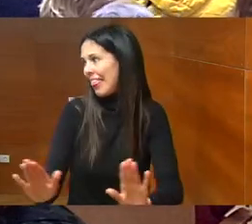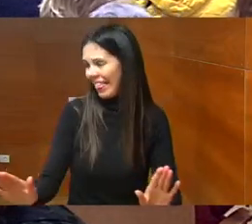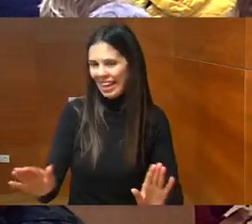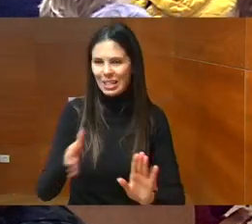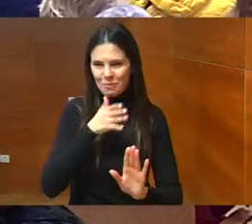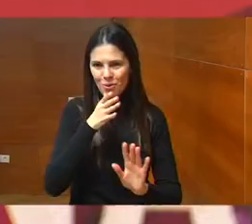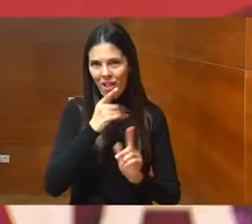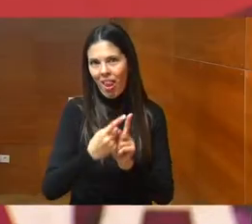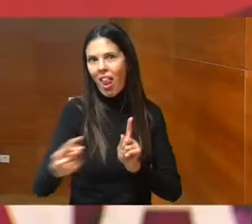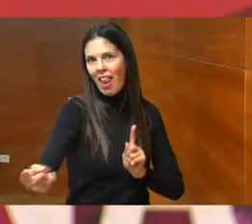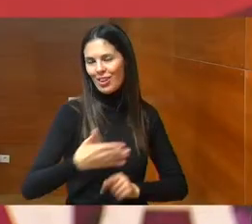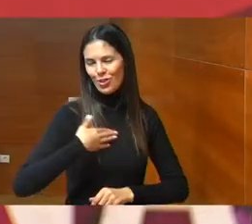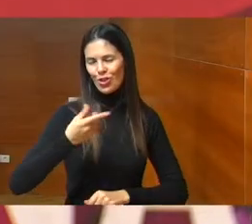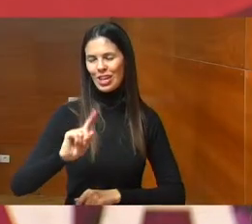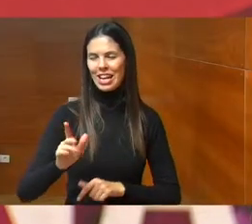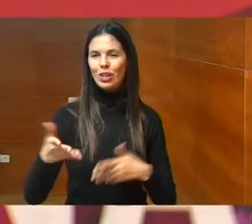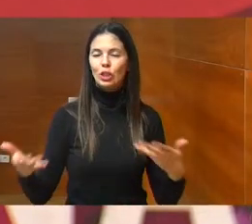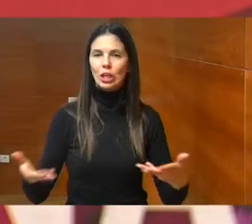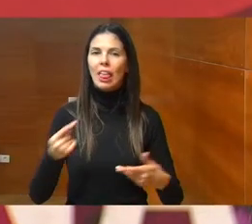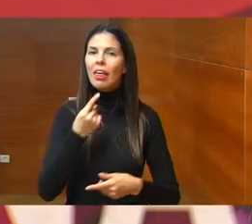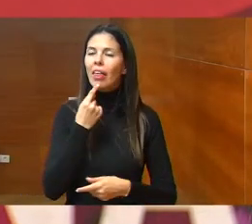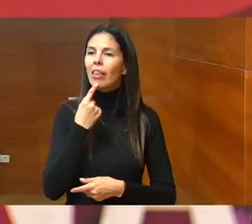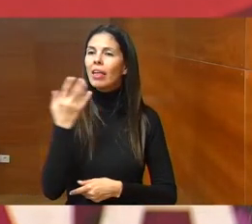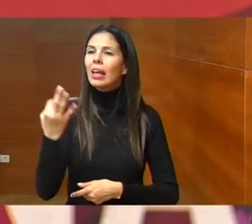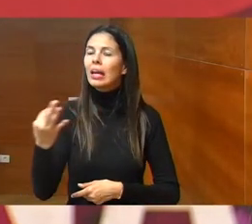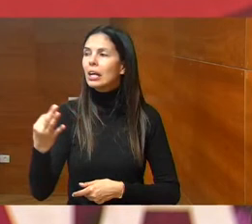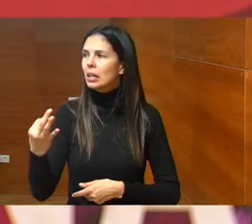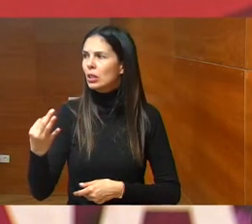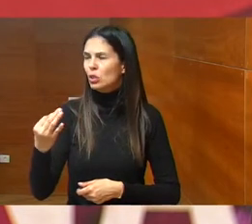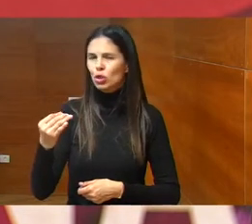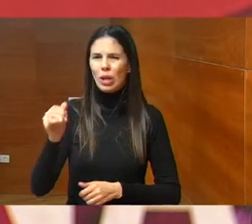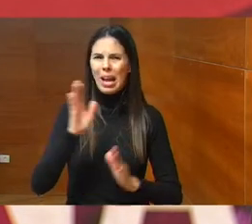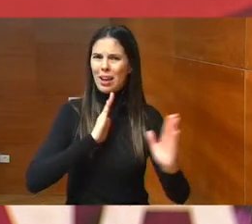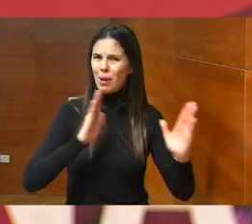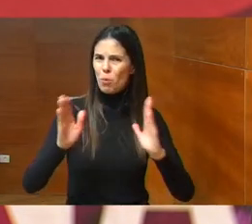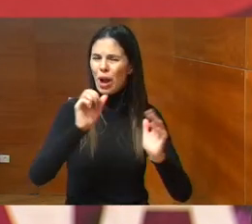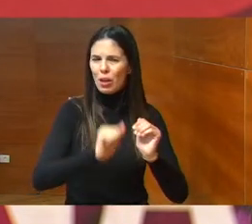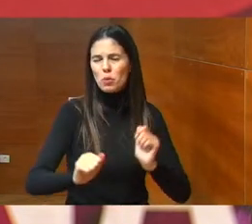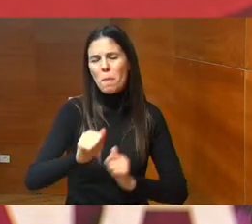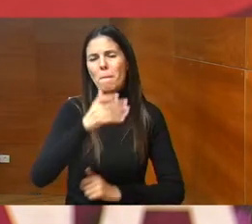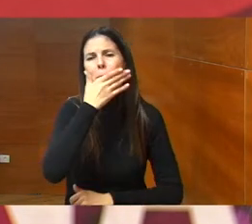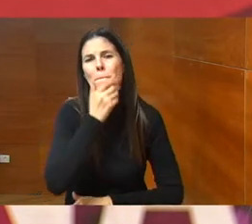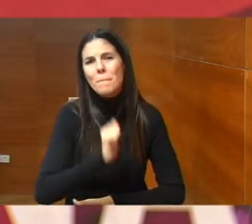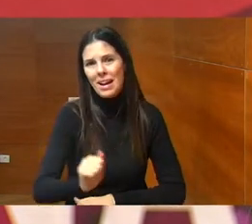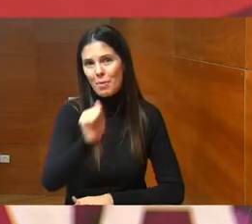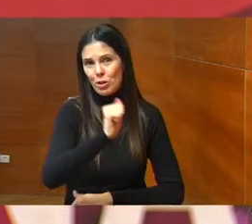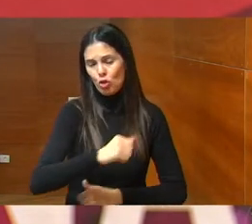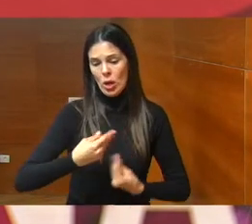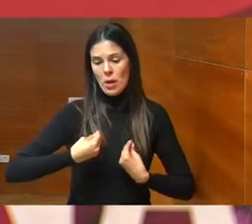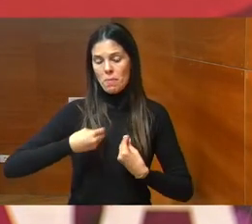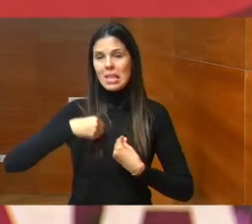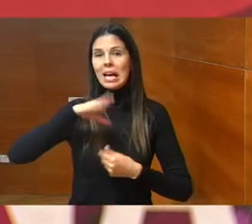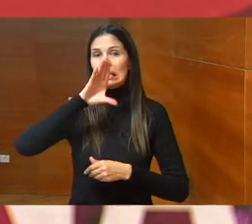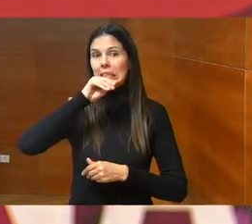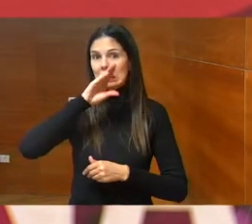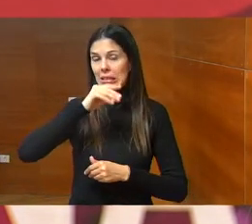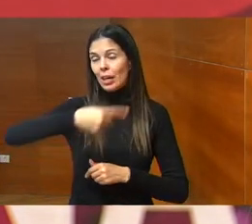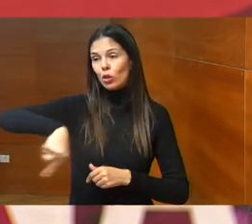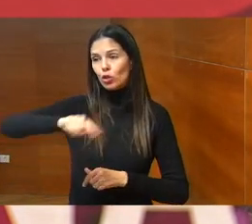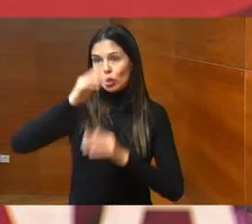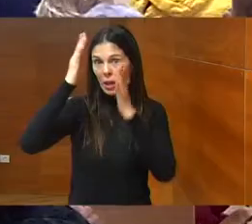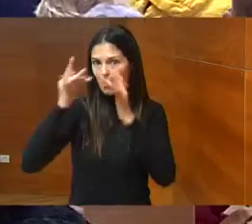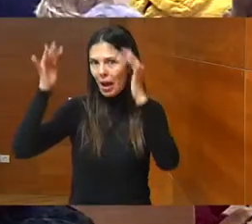pues decir que estas fueron años maravillosos una vida de chichana que ya podemos imaginar